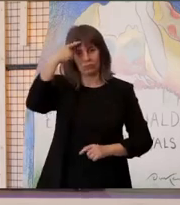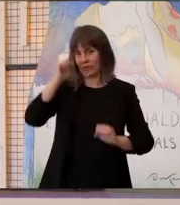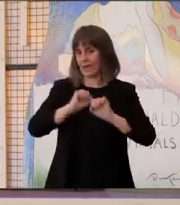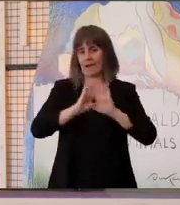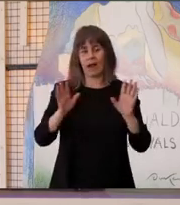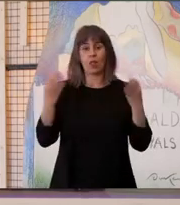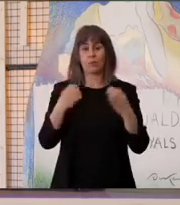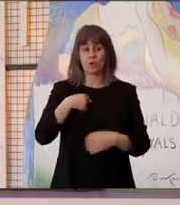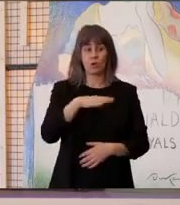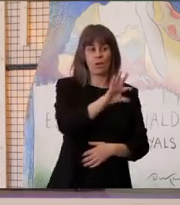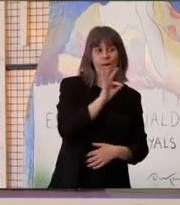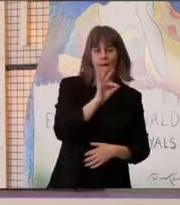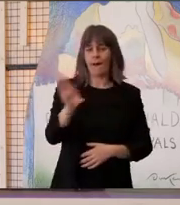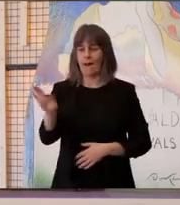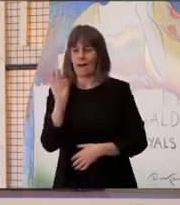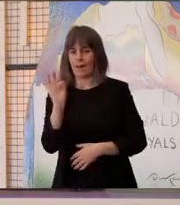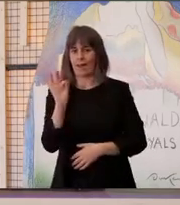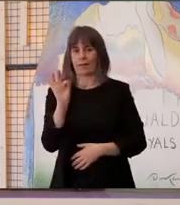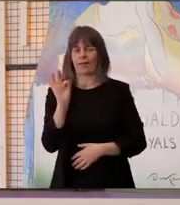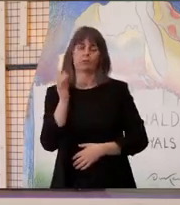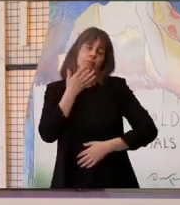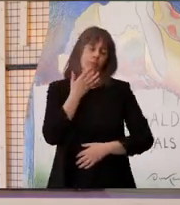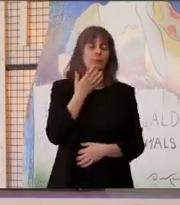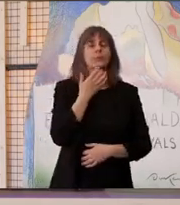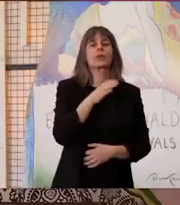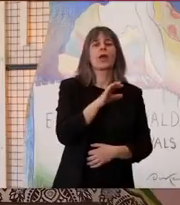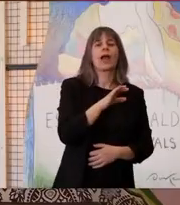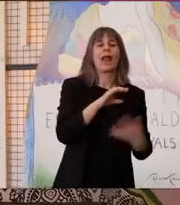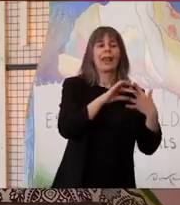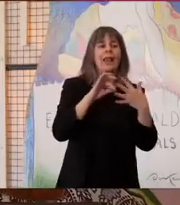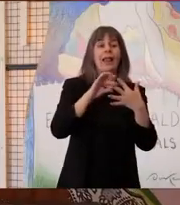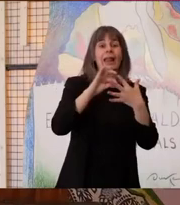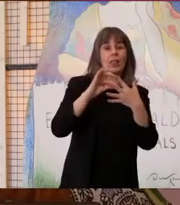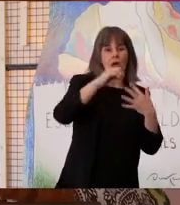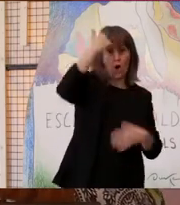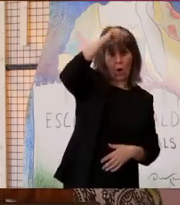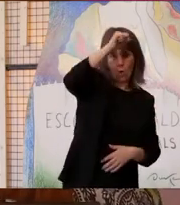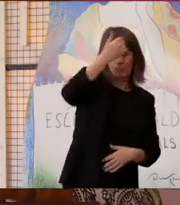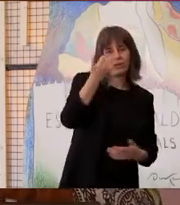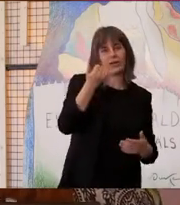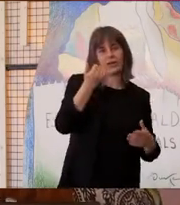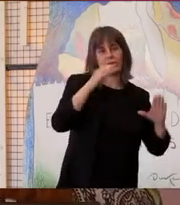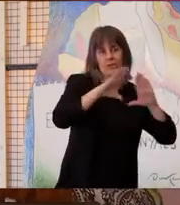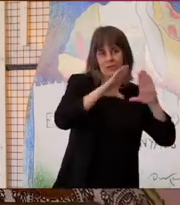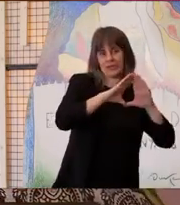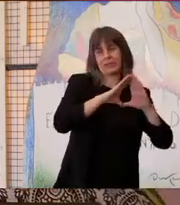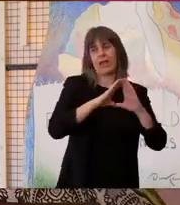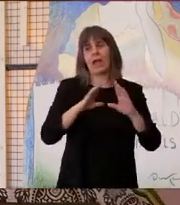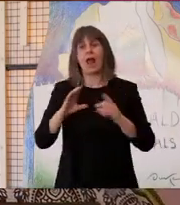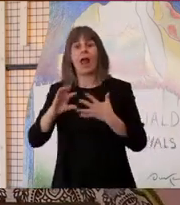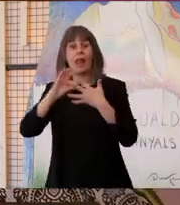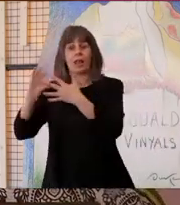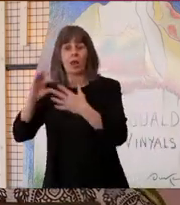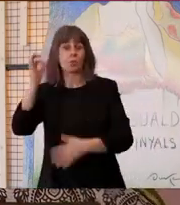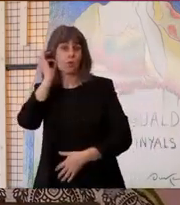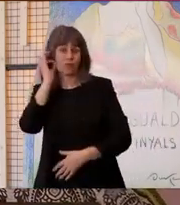entre gobiernos liderados por hombres pocos feministas y mujeres que no sean feministas porque todavía